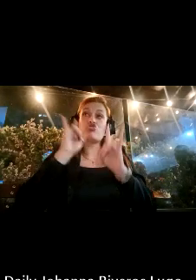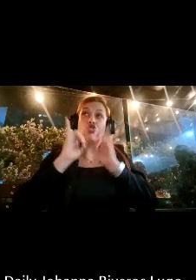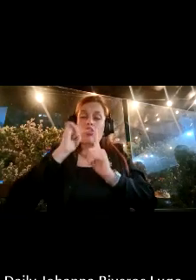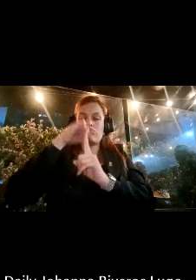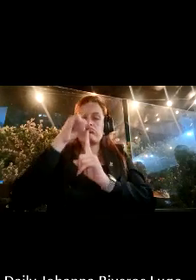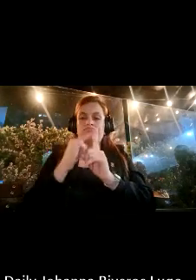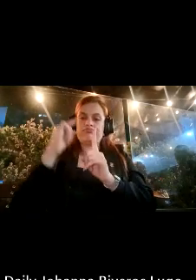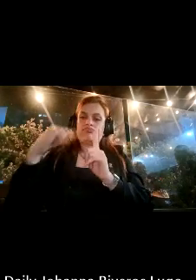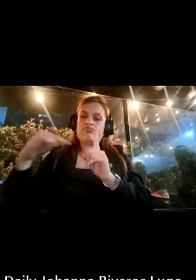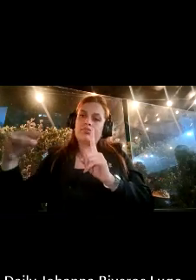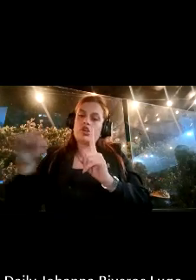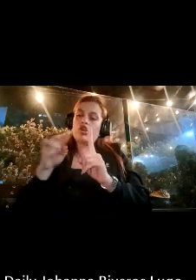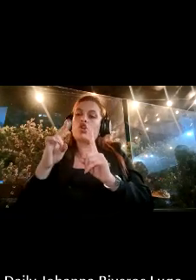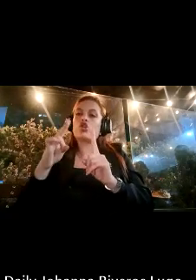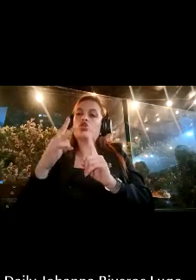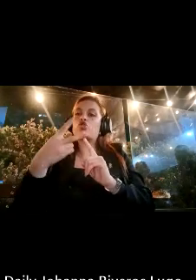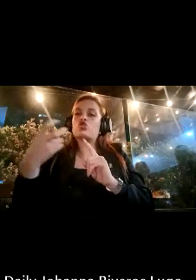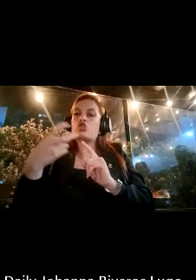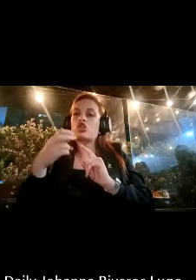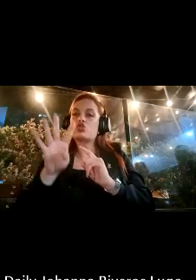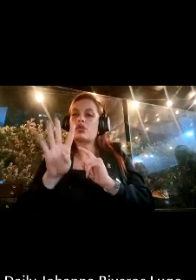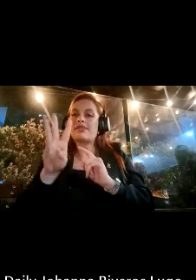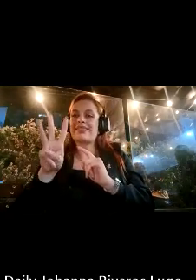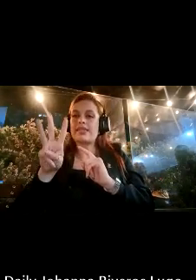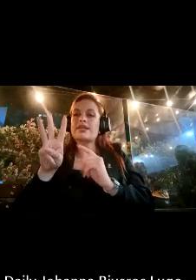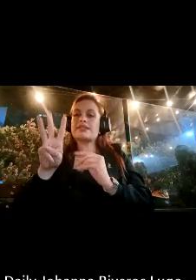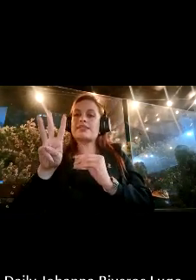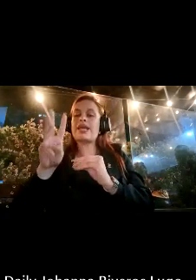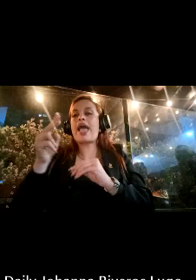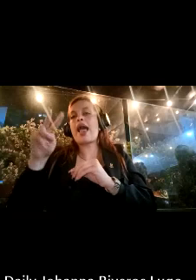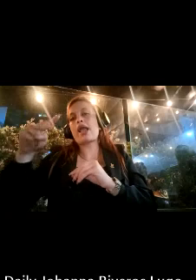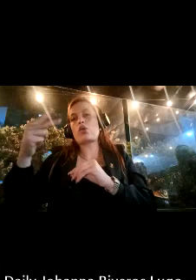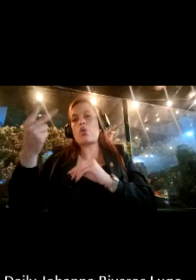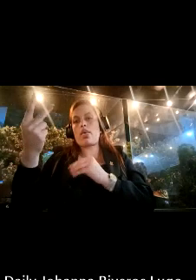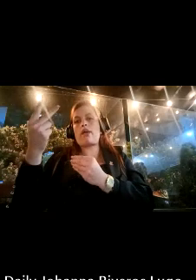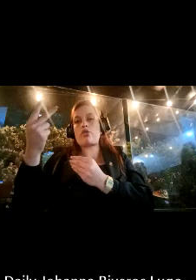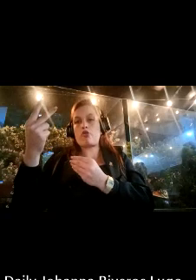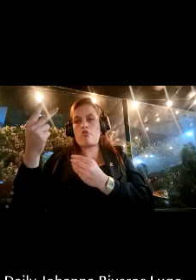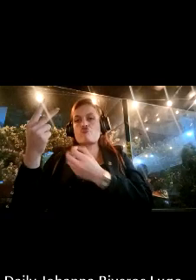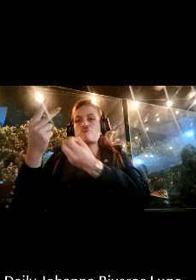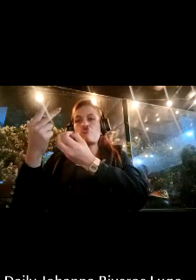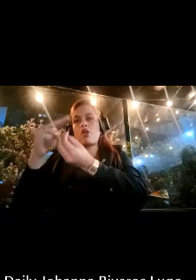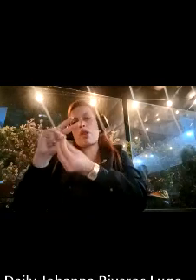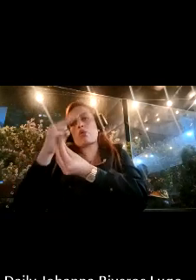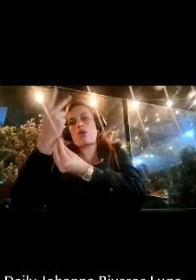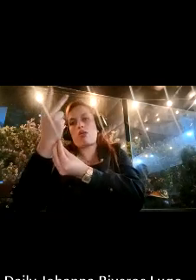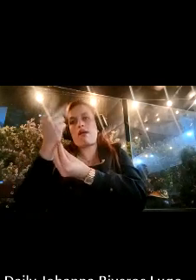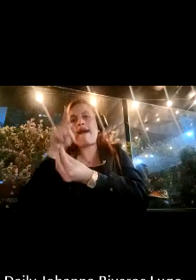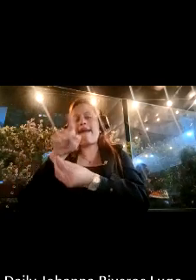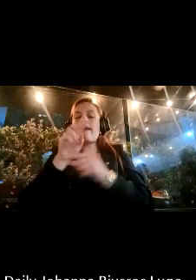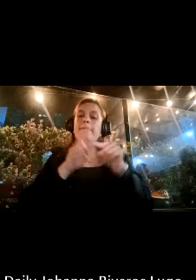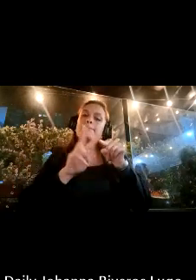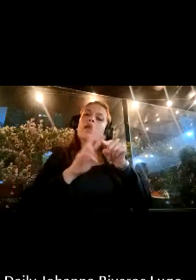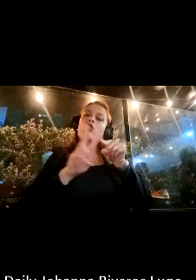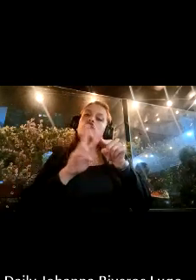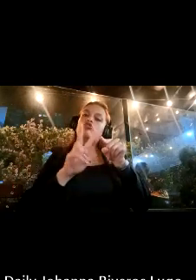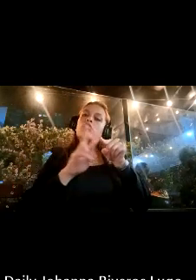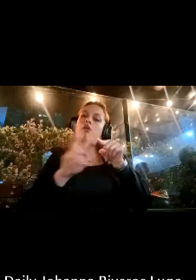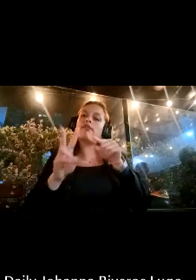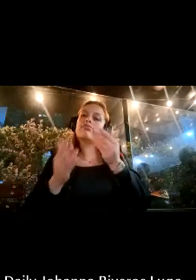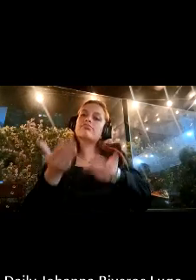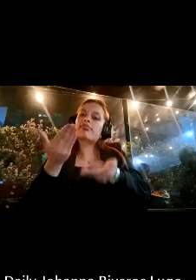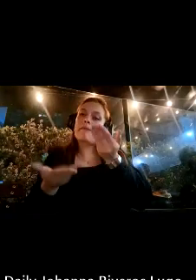343 metros por segundo al cuadrado, ¿cierto? Pues esa velocidad depende del medio por el que se transfiera.